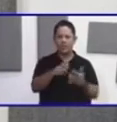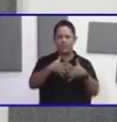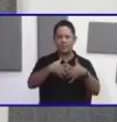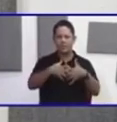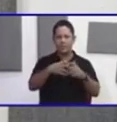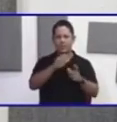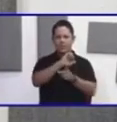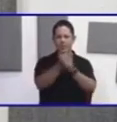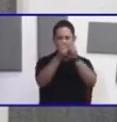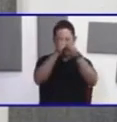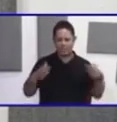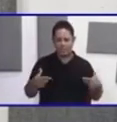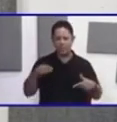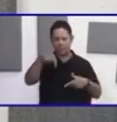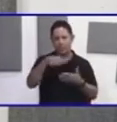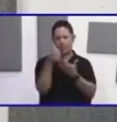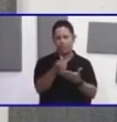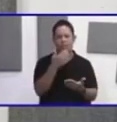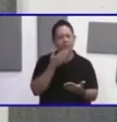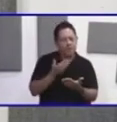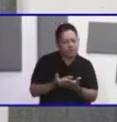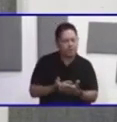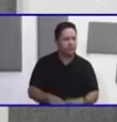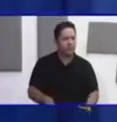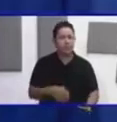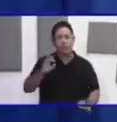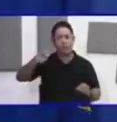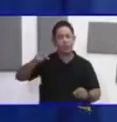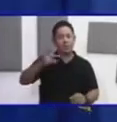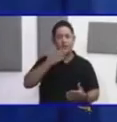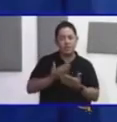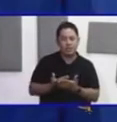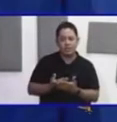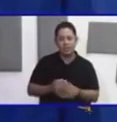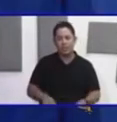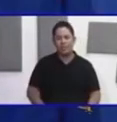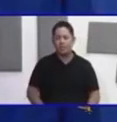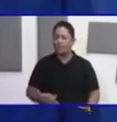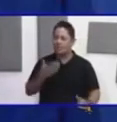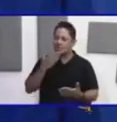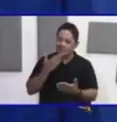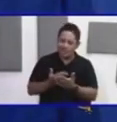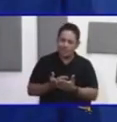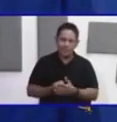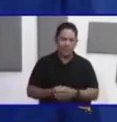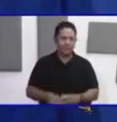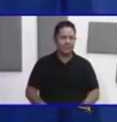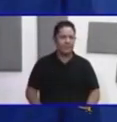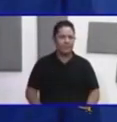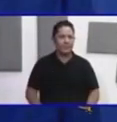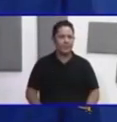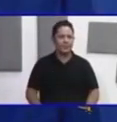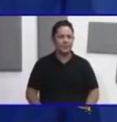better the health in the department. Thank you very much. Okay, Deputy, many thanks. Quiero agradecerle a los honorables